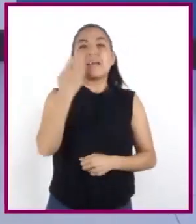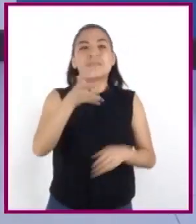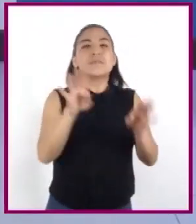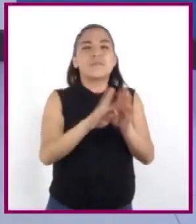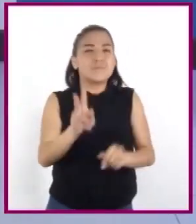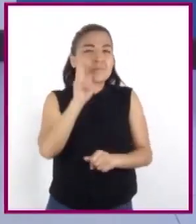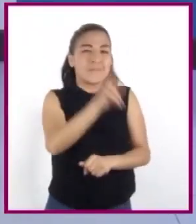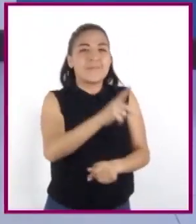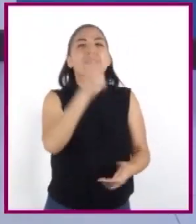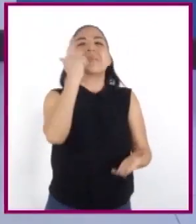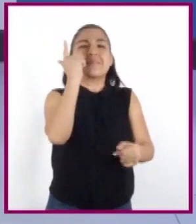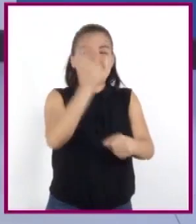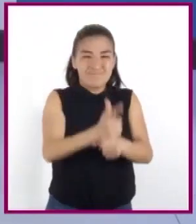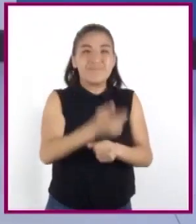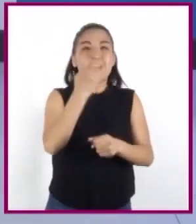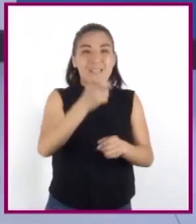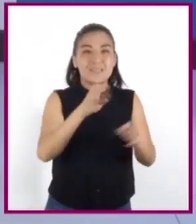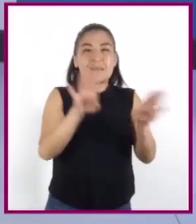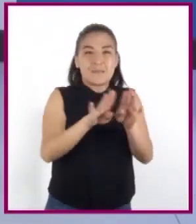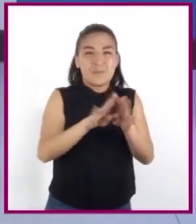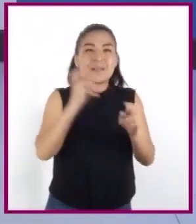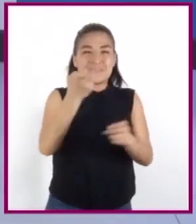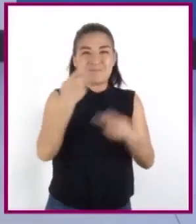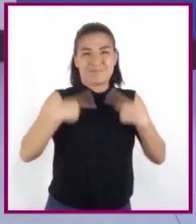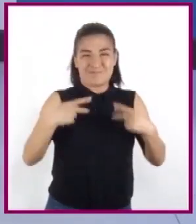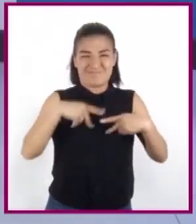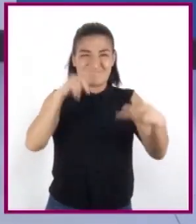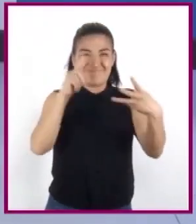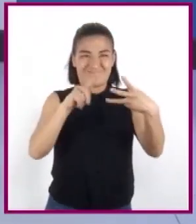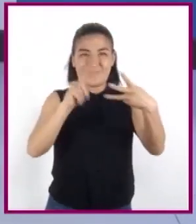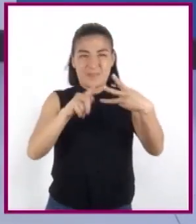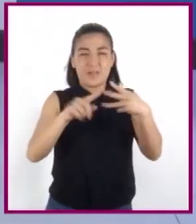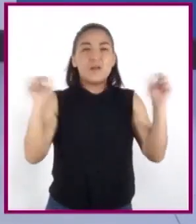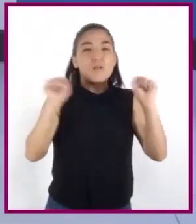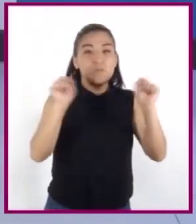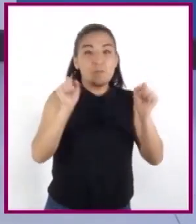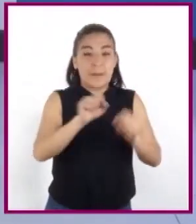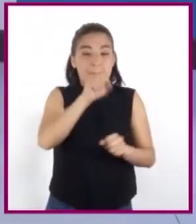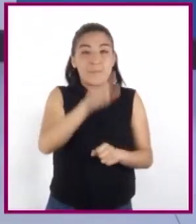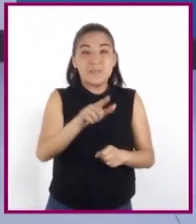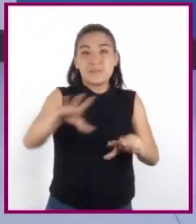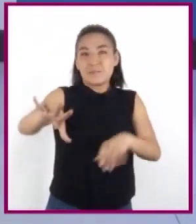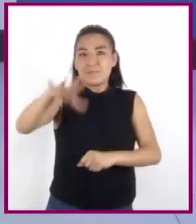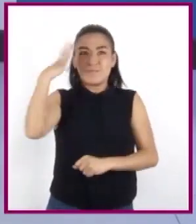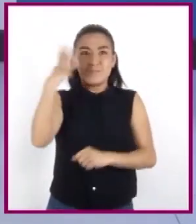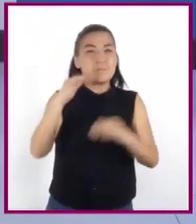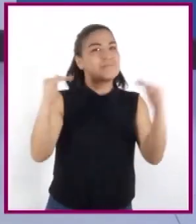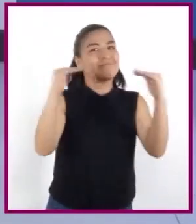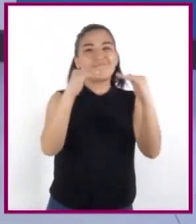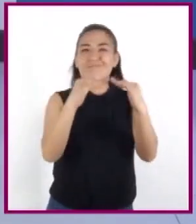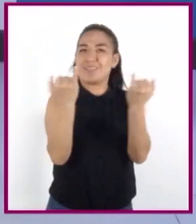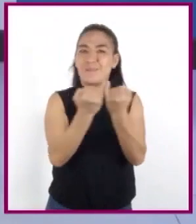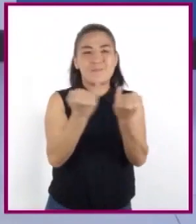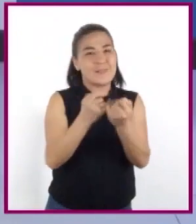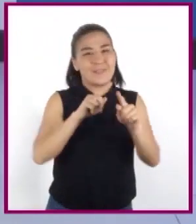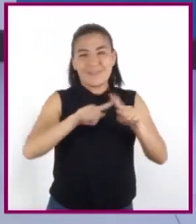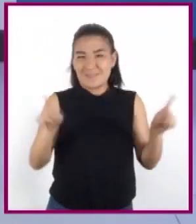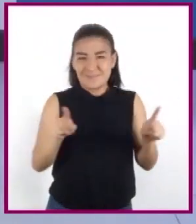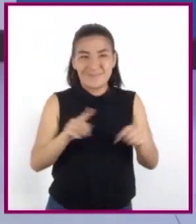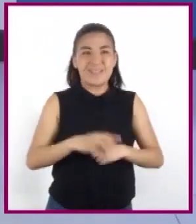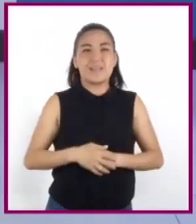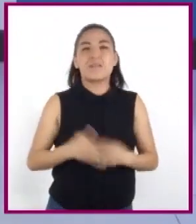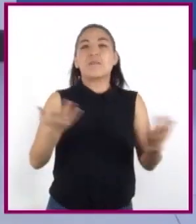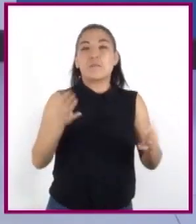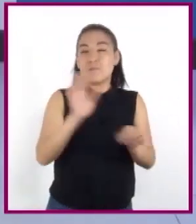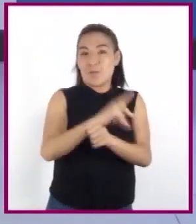visualmente podemos determinar que el trayecto recorrido por la persona 2 no fue realizado a una velocidad constante, ya que,